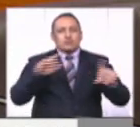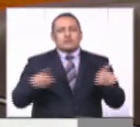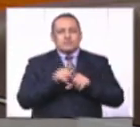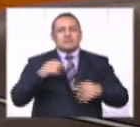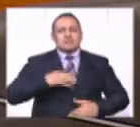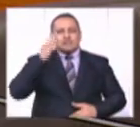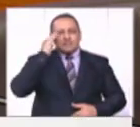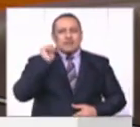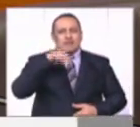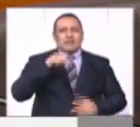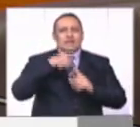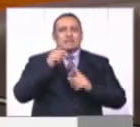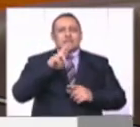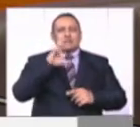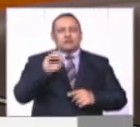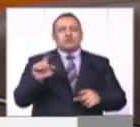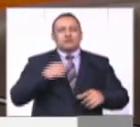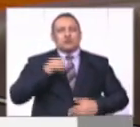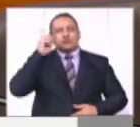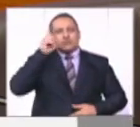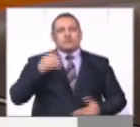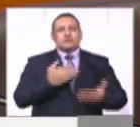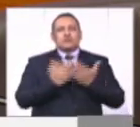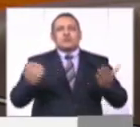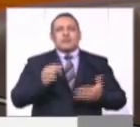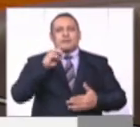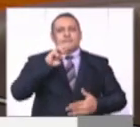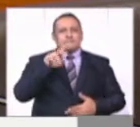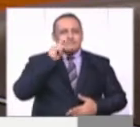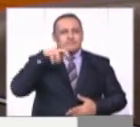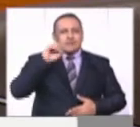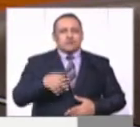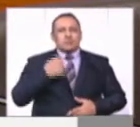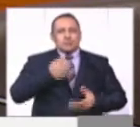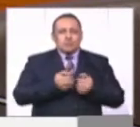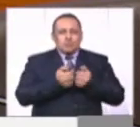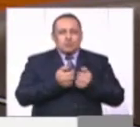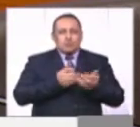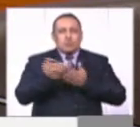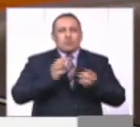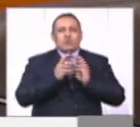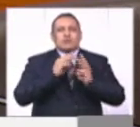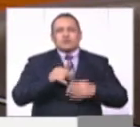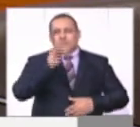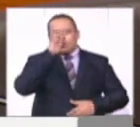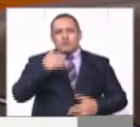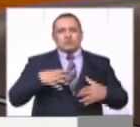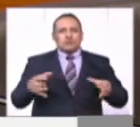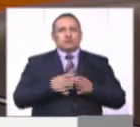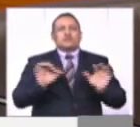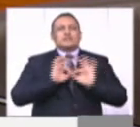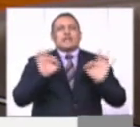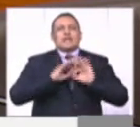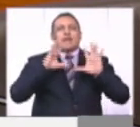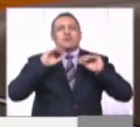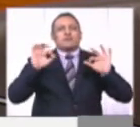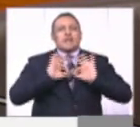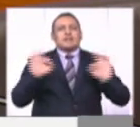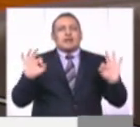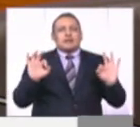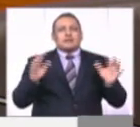señor antero Flores sarados no sabía dónde estaba Merino porque no le contestaba el WhatsApp se burlaba de nosotros y nadie dijo